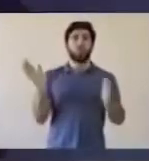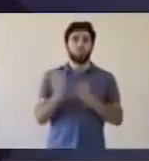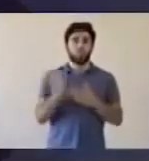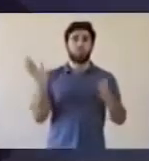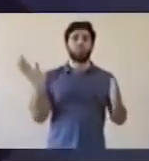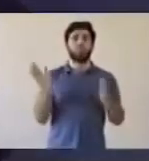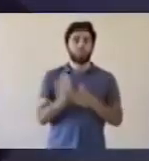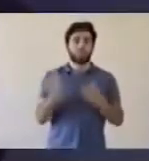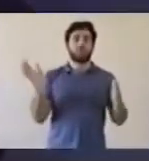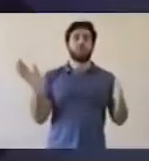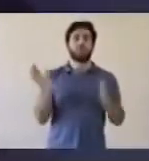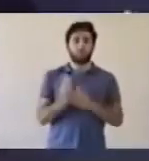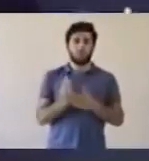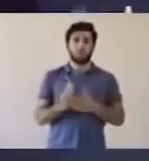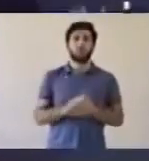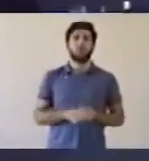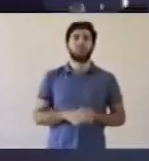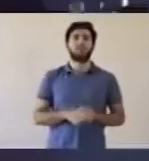1, 2, 3, 4.